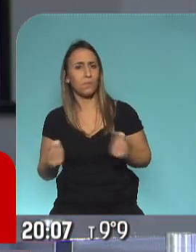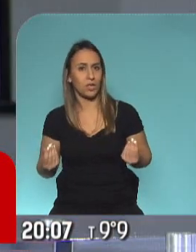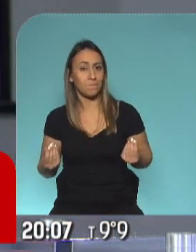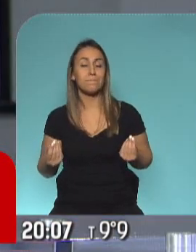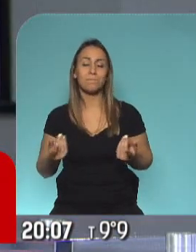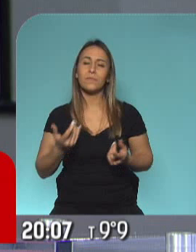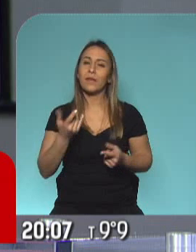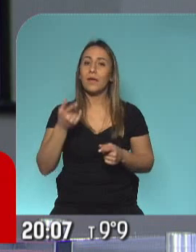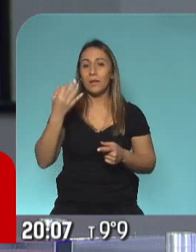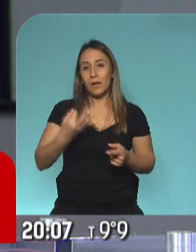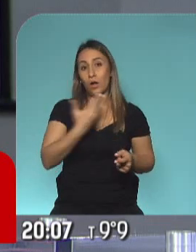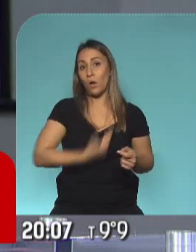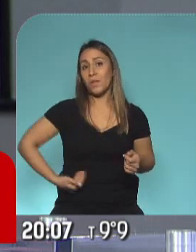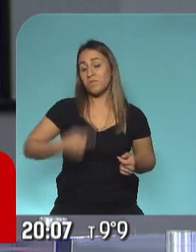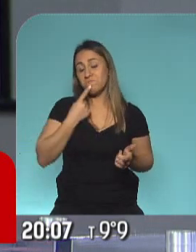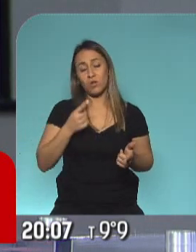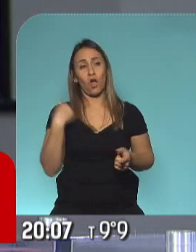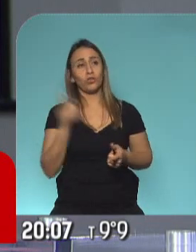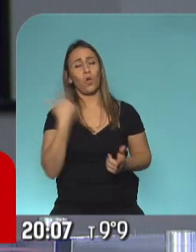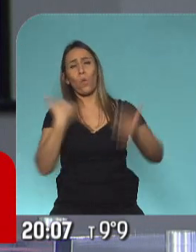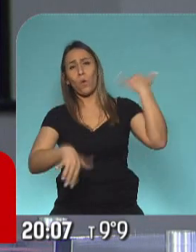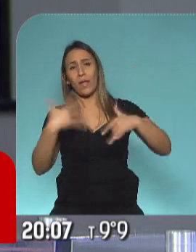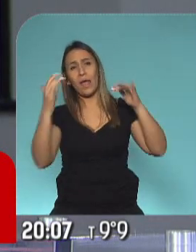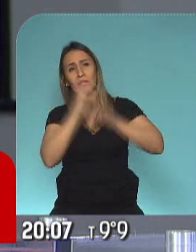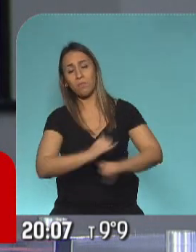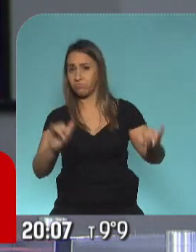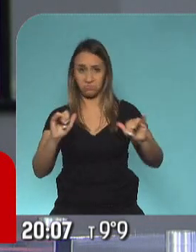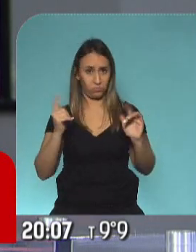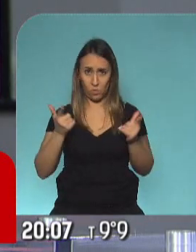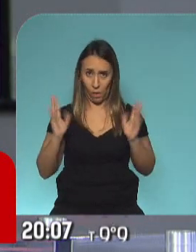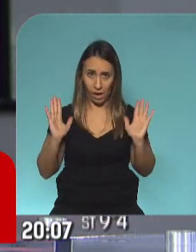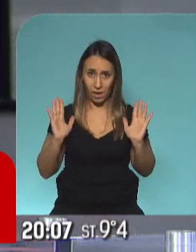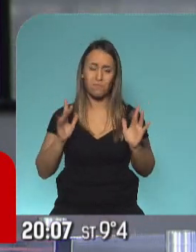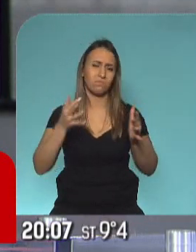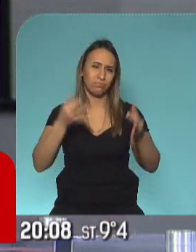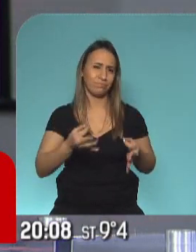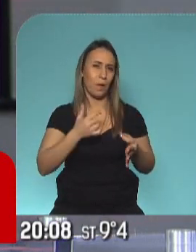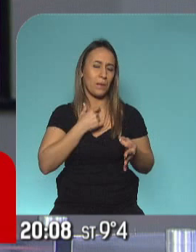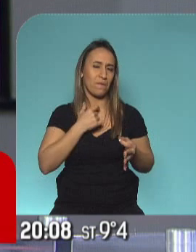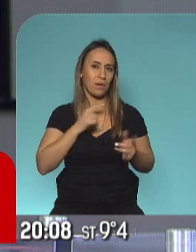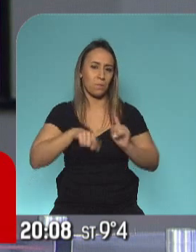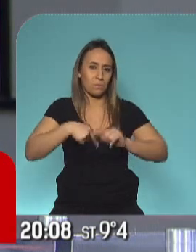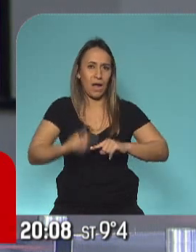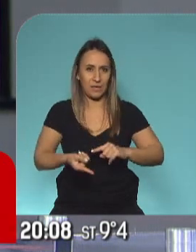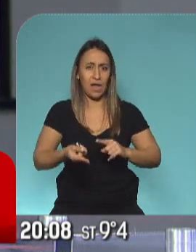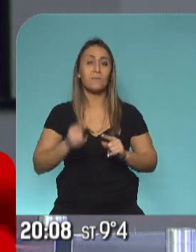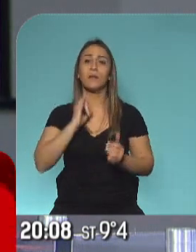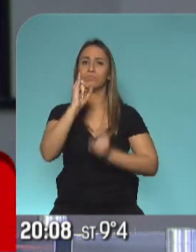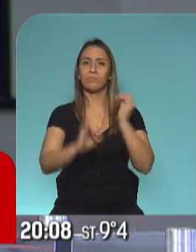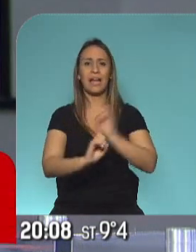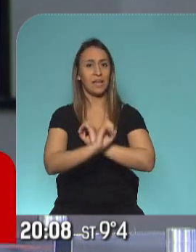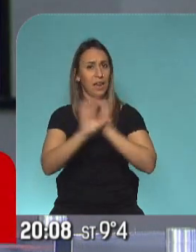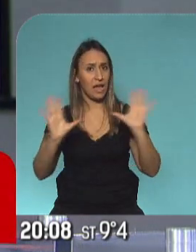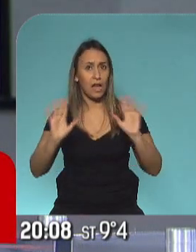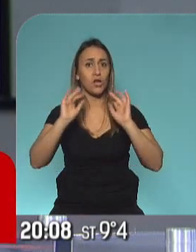lo que te dicen es no había una urgencia por comunicar esto hoy, preferimos hacerlo mañana para que el mensaje sea más claro, para